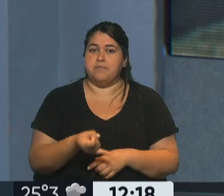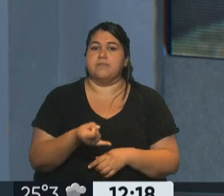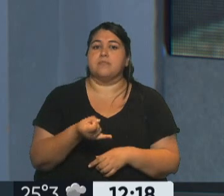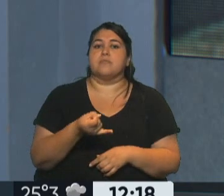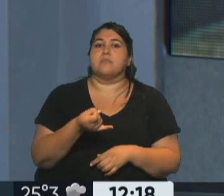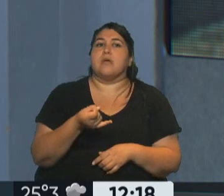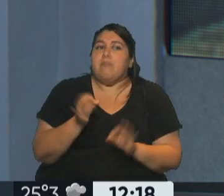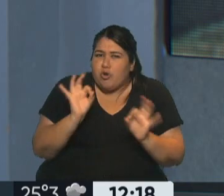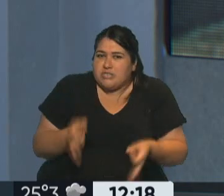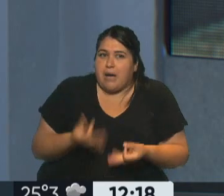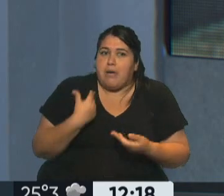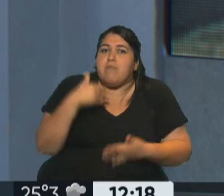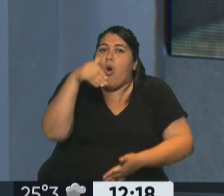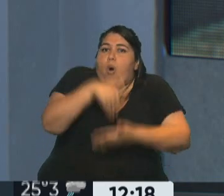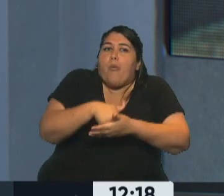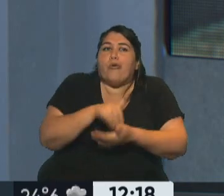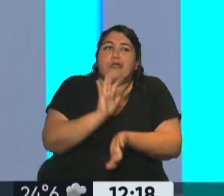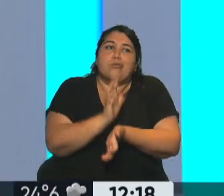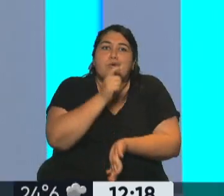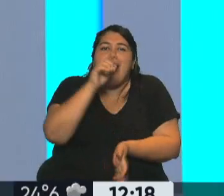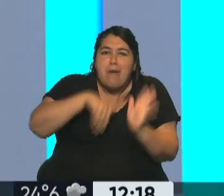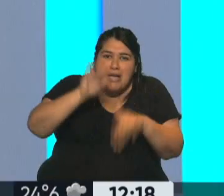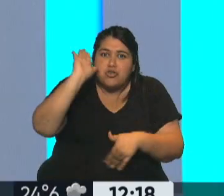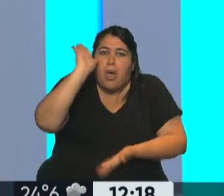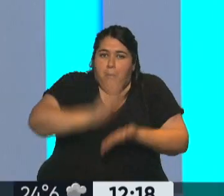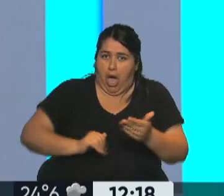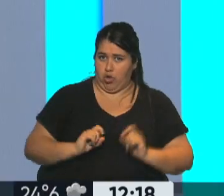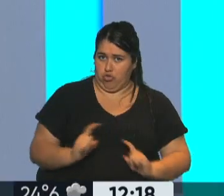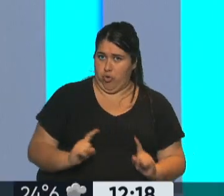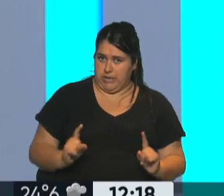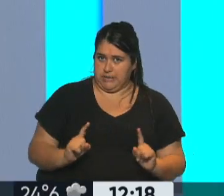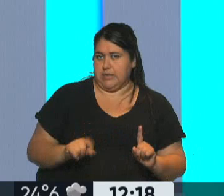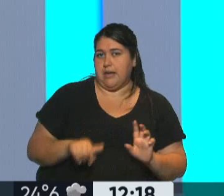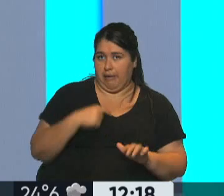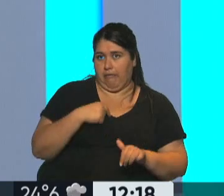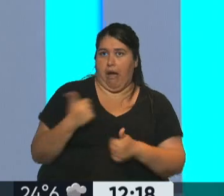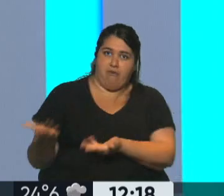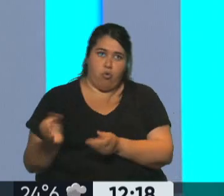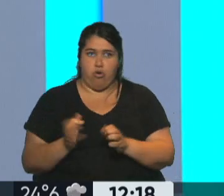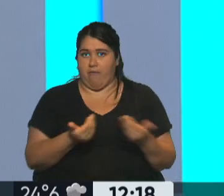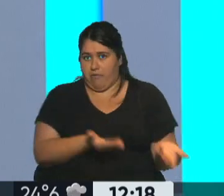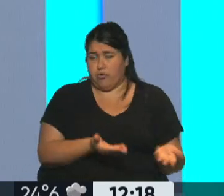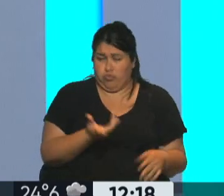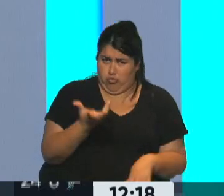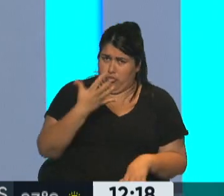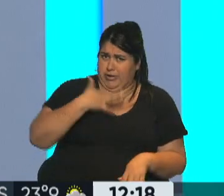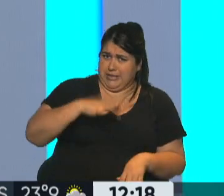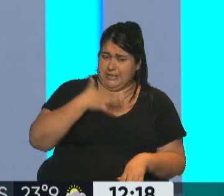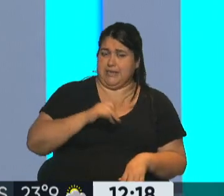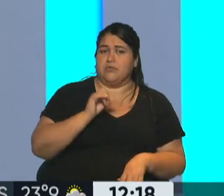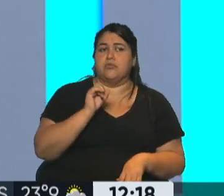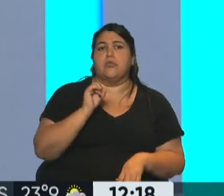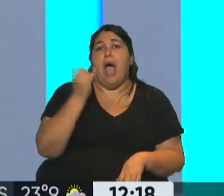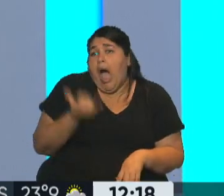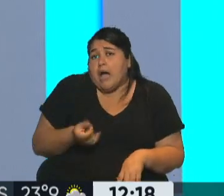esos votos no sean únicamente un cheque en blanco. Sí, por supuesto. A ver, digo, está claro que tiene una legitimidad. Me